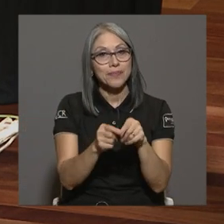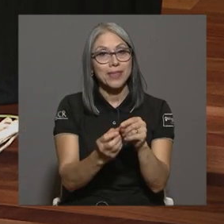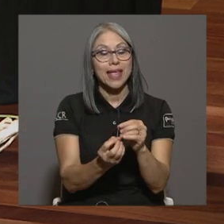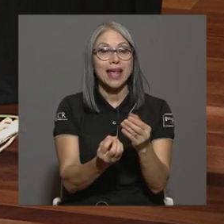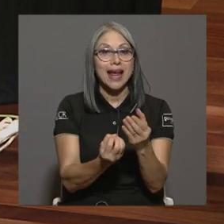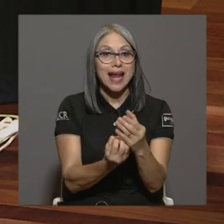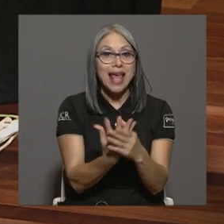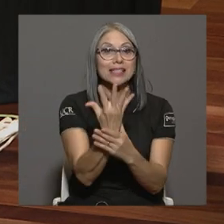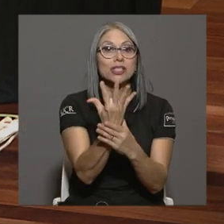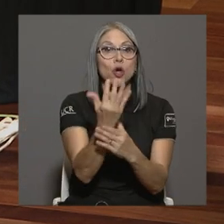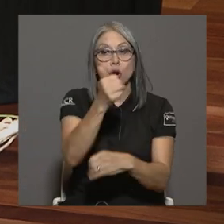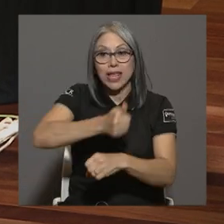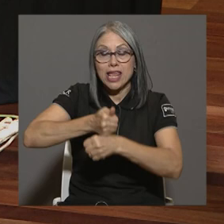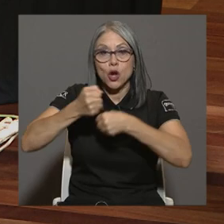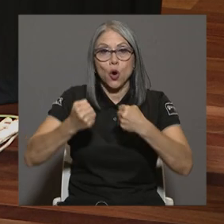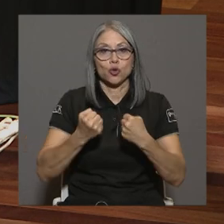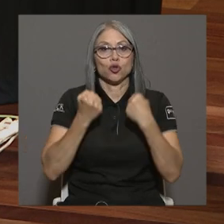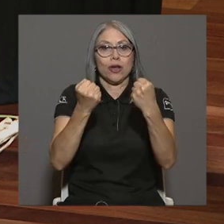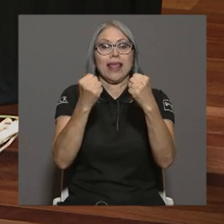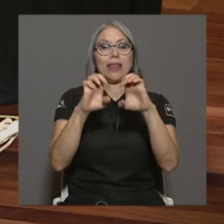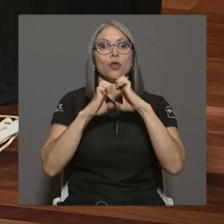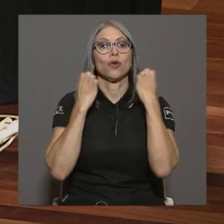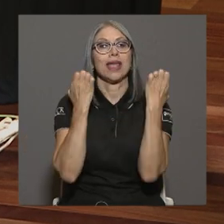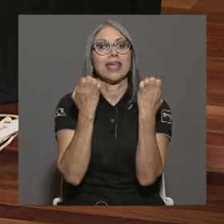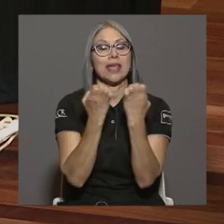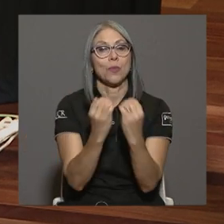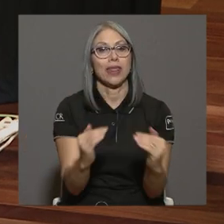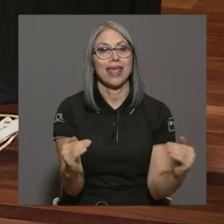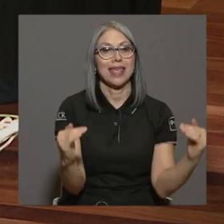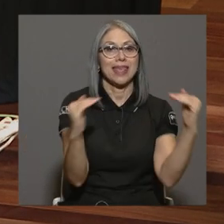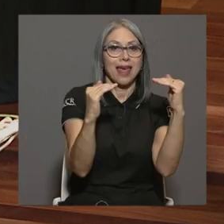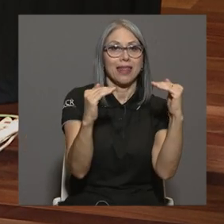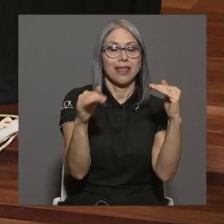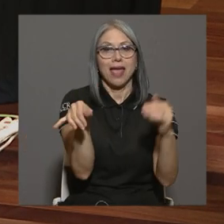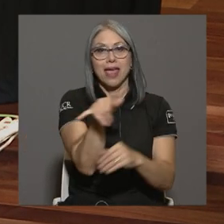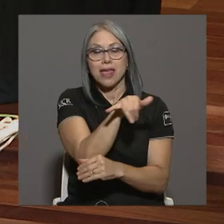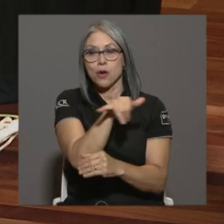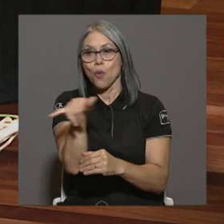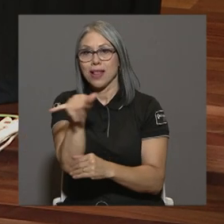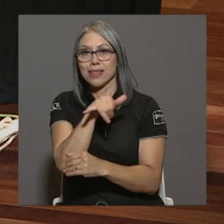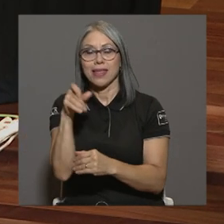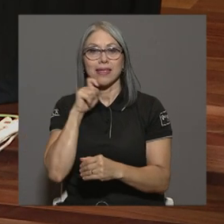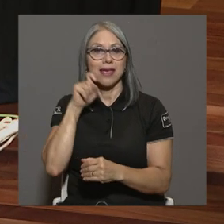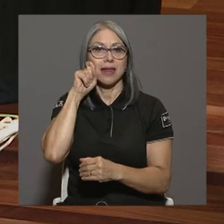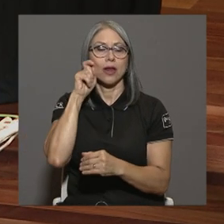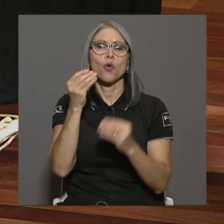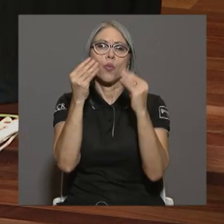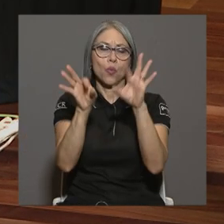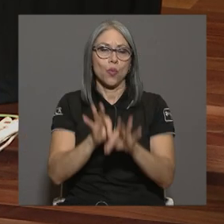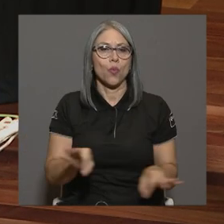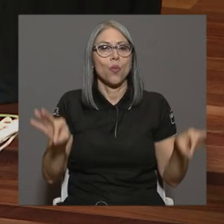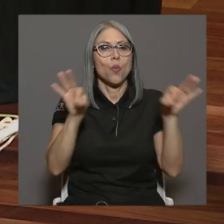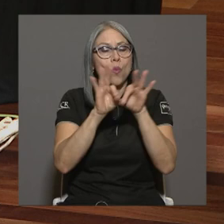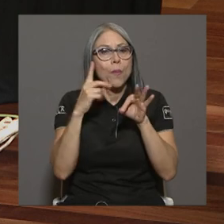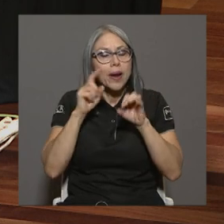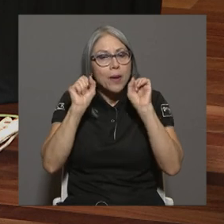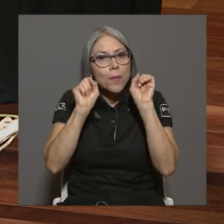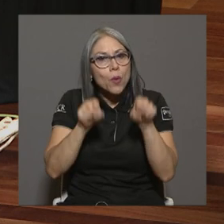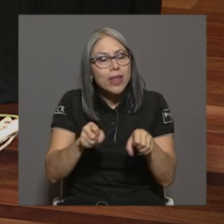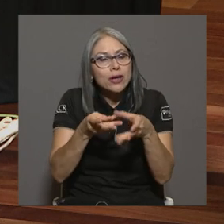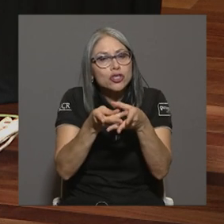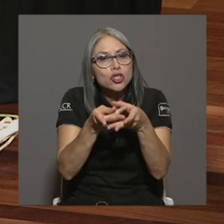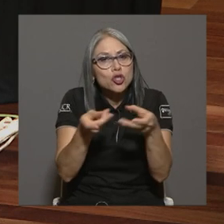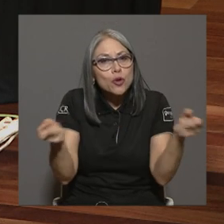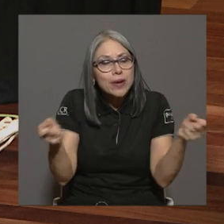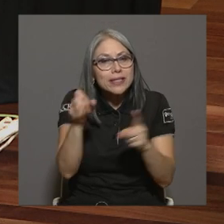y consolidación de un equipo de equidad e igualdad de género resultó crucial para abordar compromisos